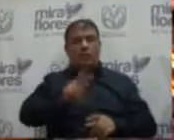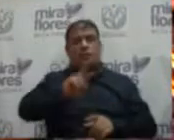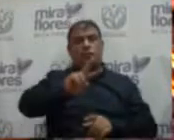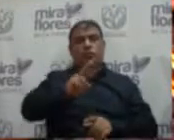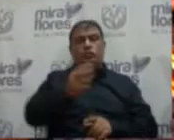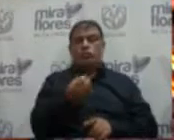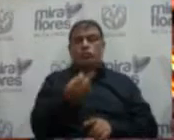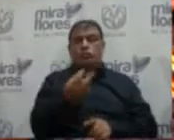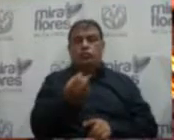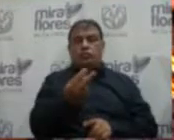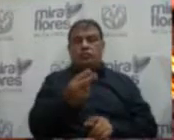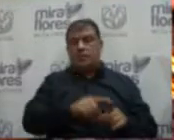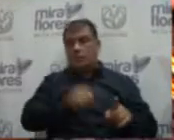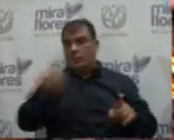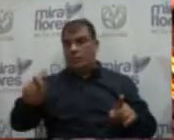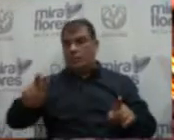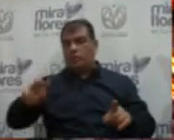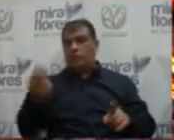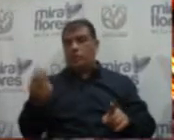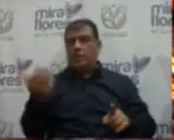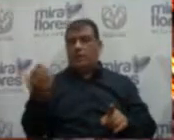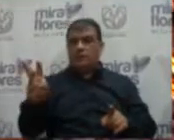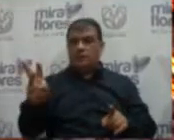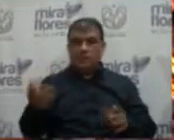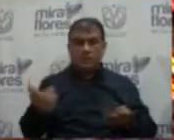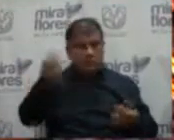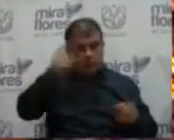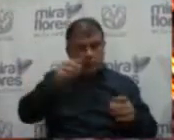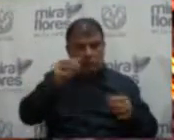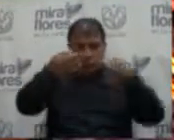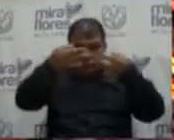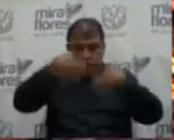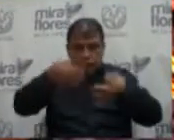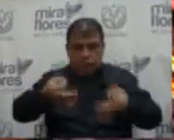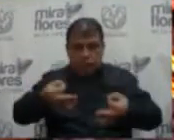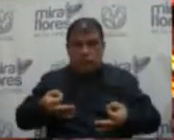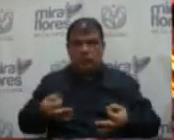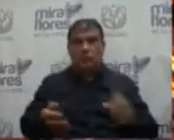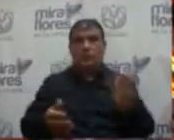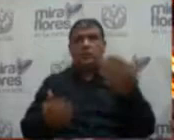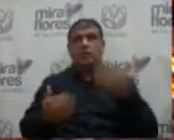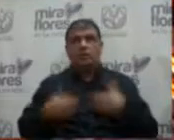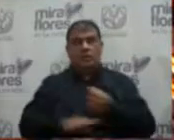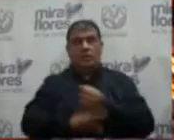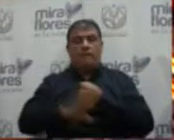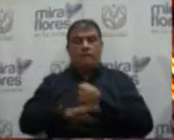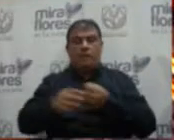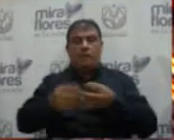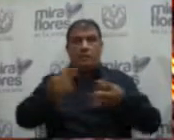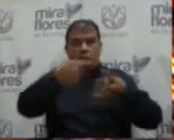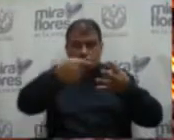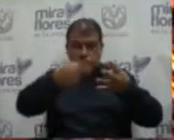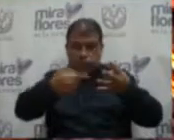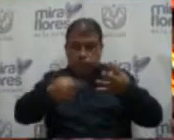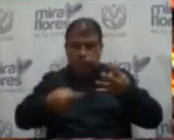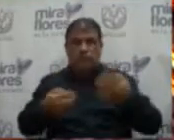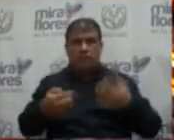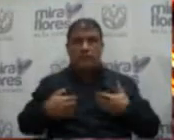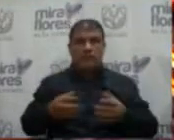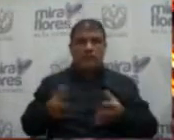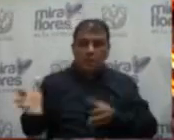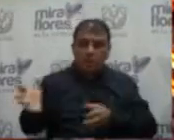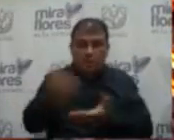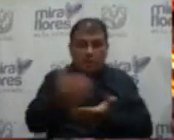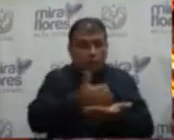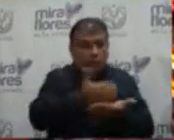al 2016, de acuerdo con nuestras estadísticas integradas, que es una base de datos que reúne las